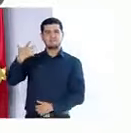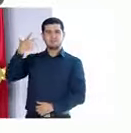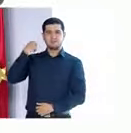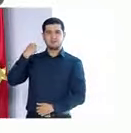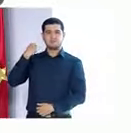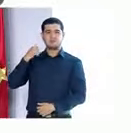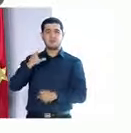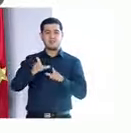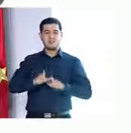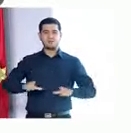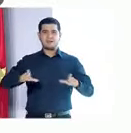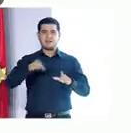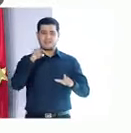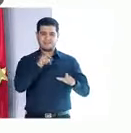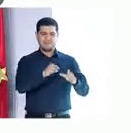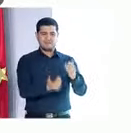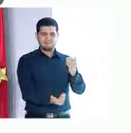comenzó.